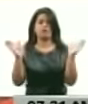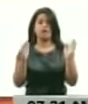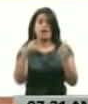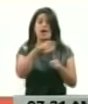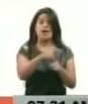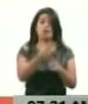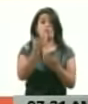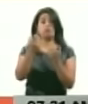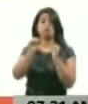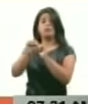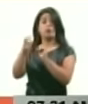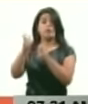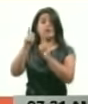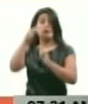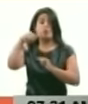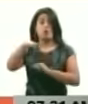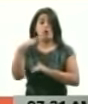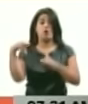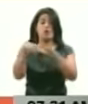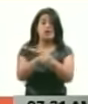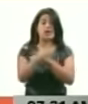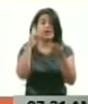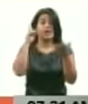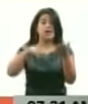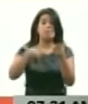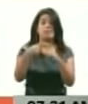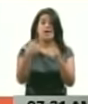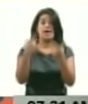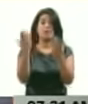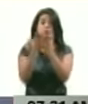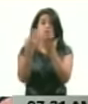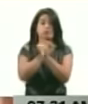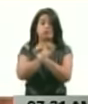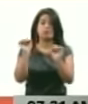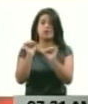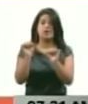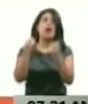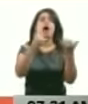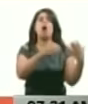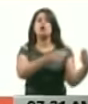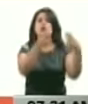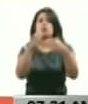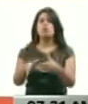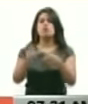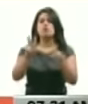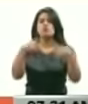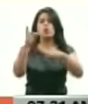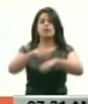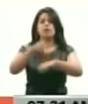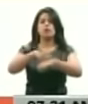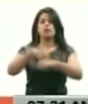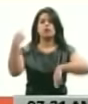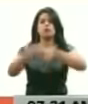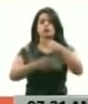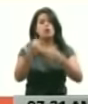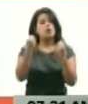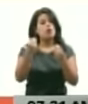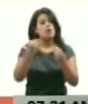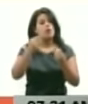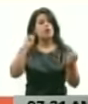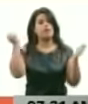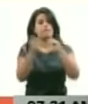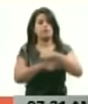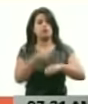nuestro pueblo, no solamente a no leer, sino ni siquiera a no estudiar. En esta nueva camada, en estos nuevos tiempos de revolución, ¿cómo ha cambiado el sentir